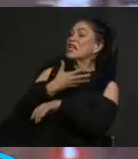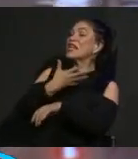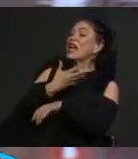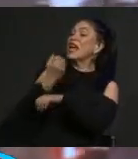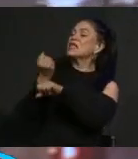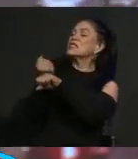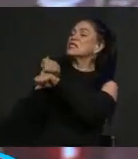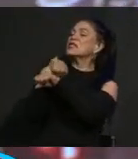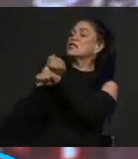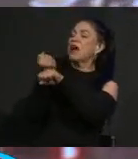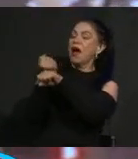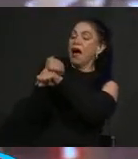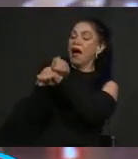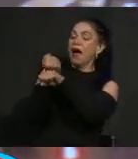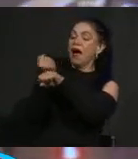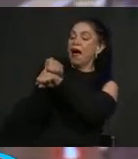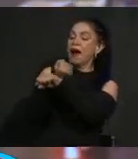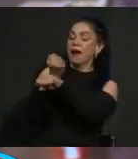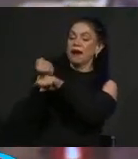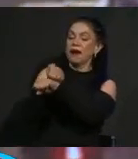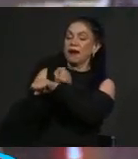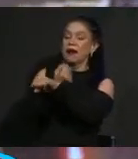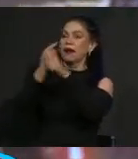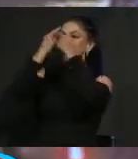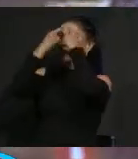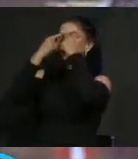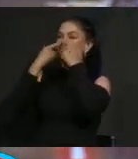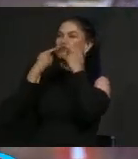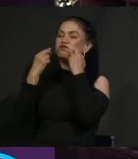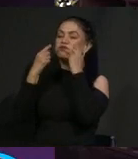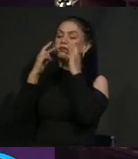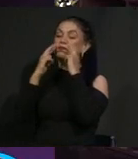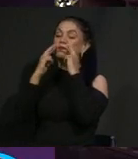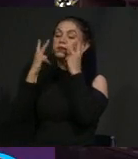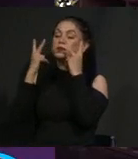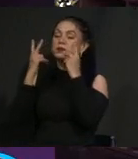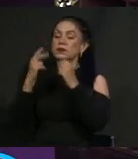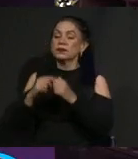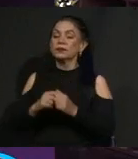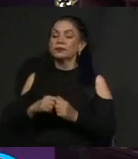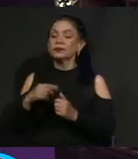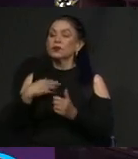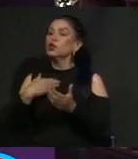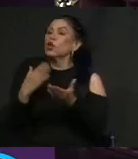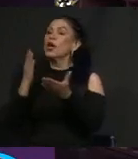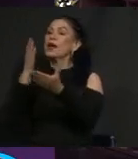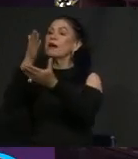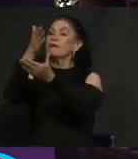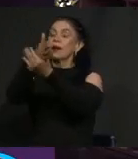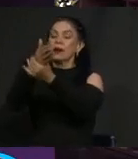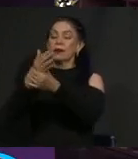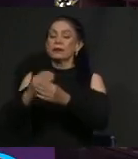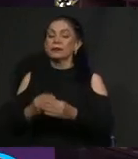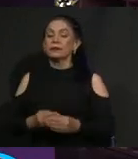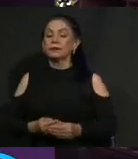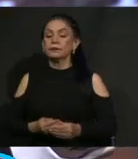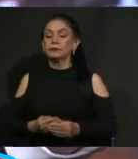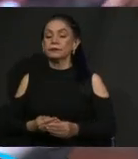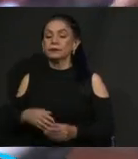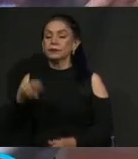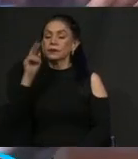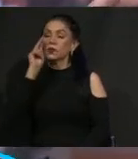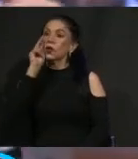mi mente se trasladó a otros años porque iba por Chapultepec y en un salón de fiestas donde yo trabajaba en dinosaurios yo quería ver un carro